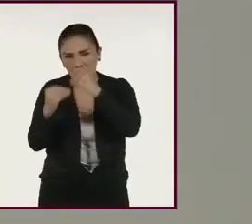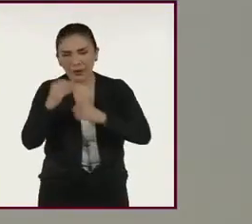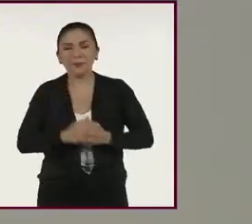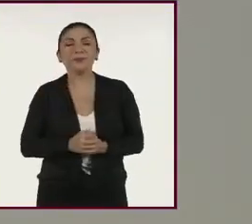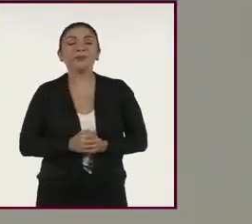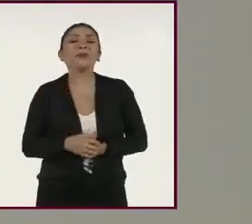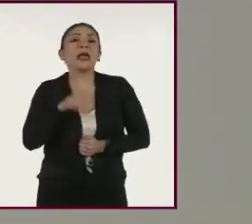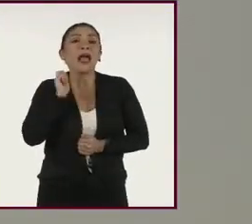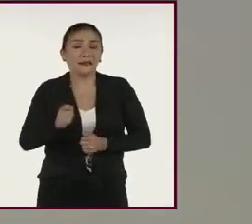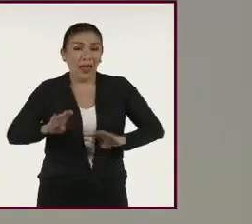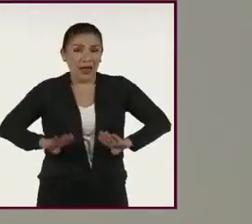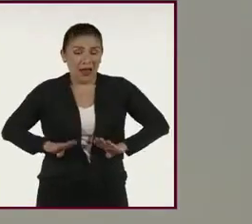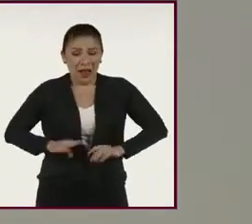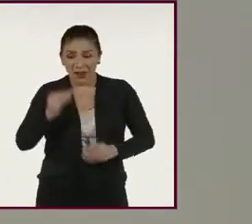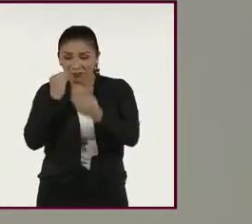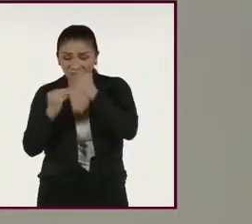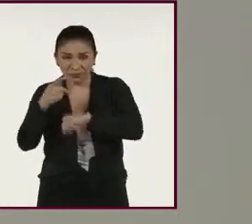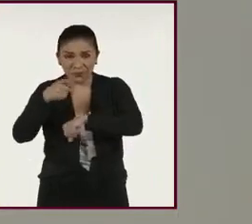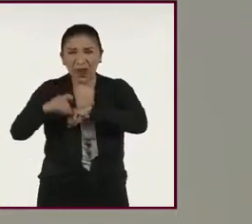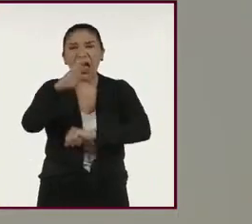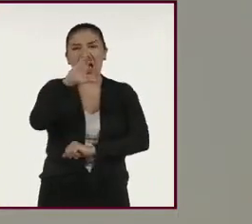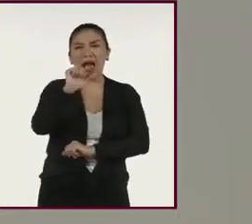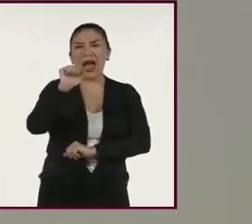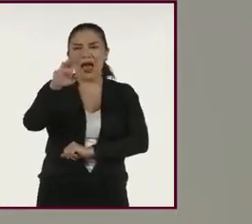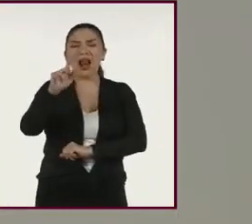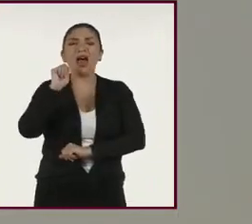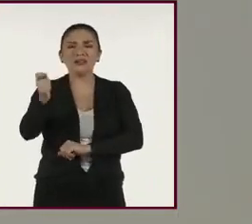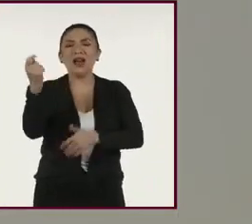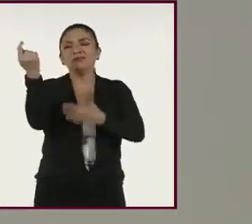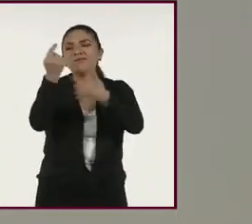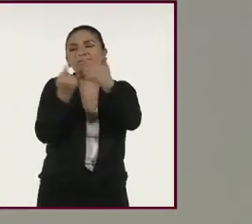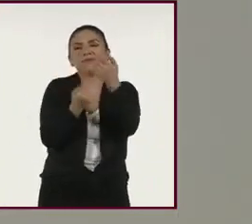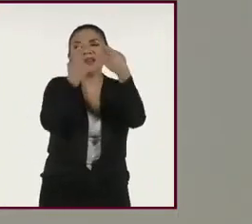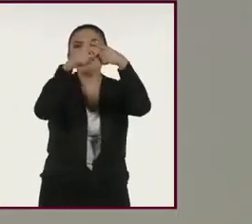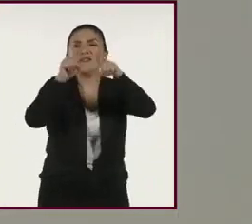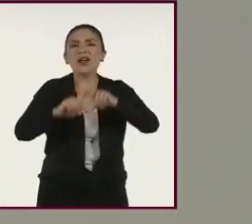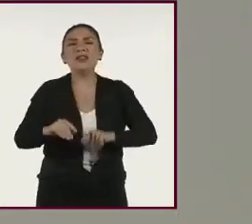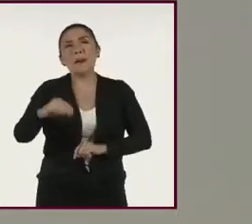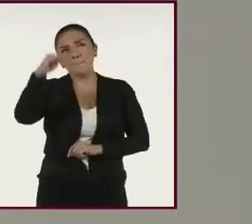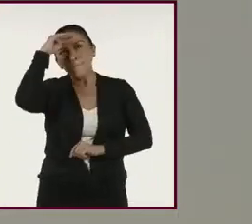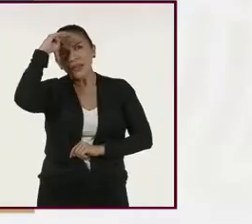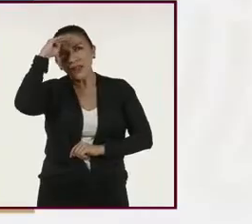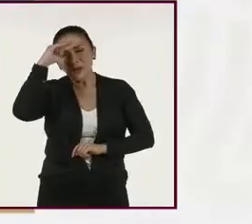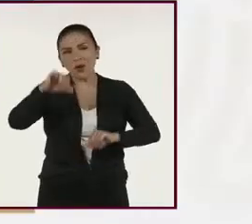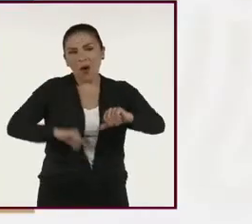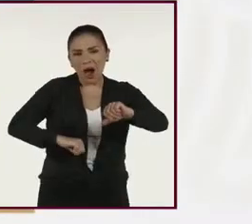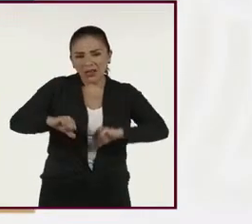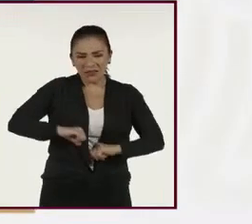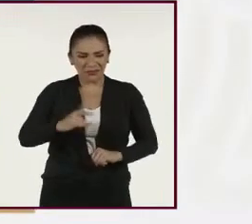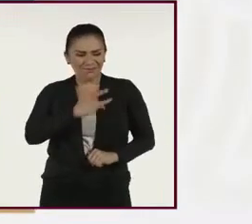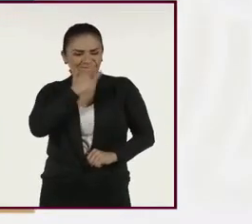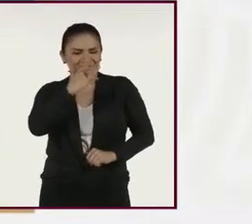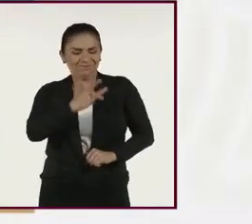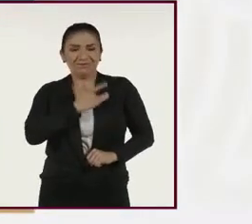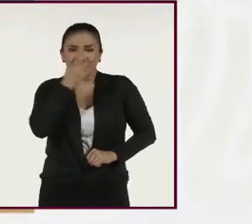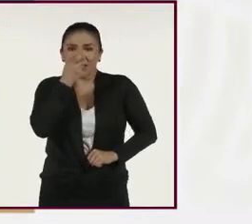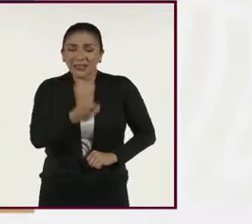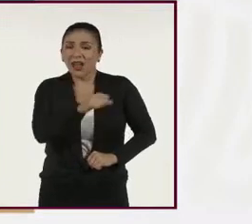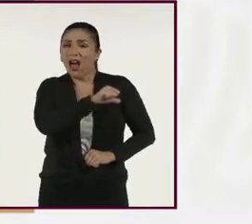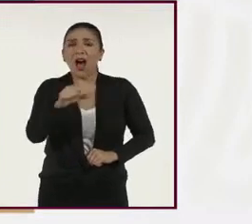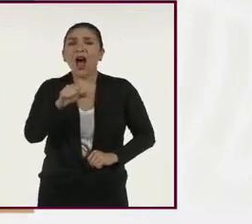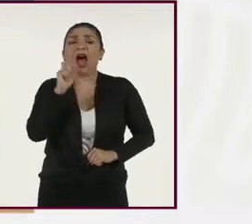de conductas alimentarias de riesgo como todo este conjunto de conductas, pensamientos y actitudes que van en